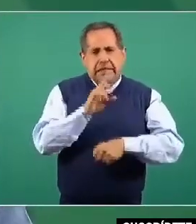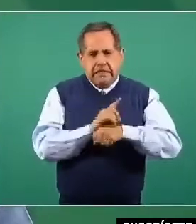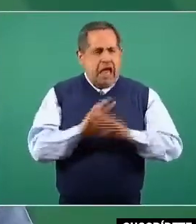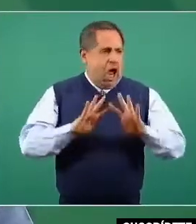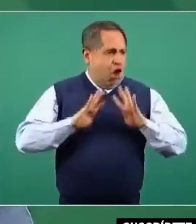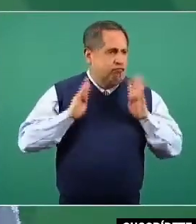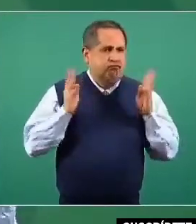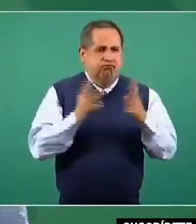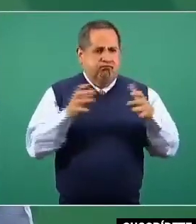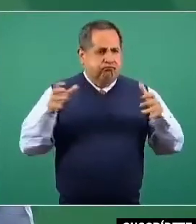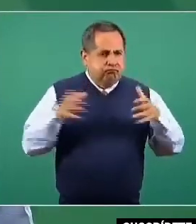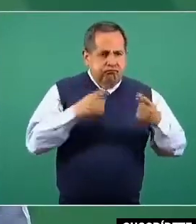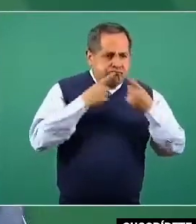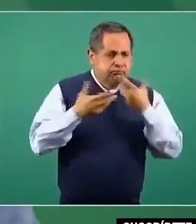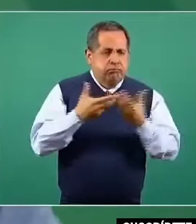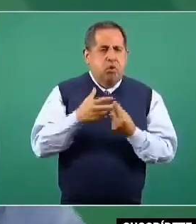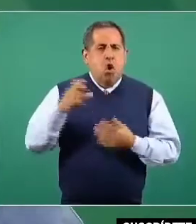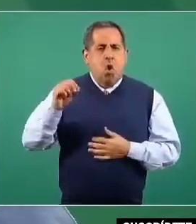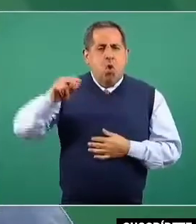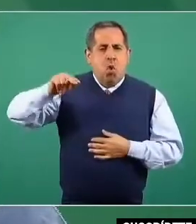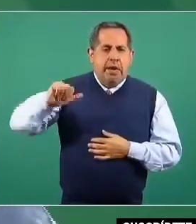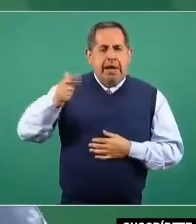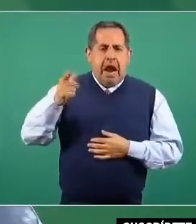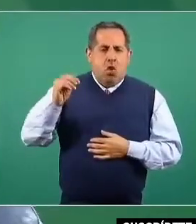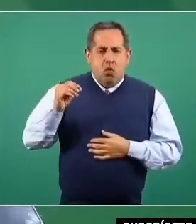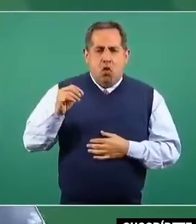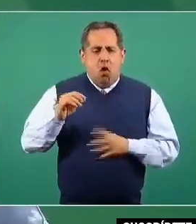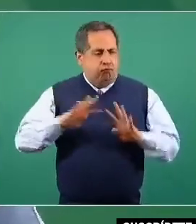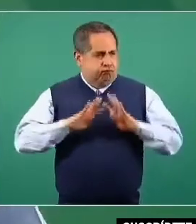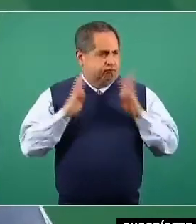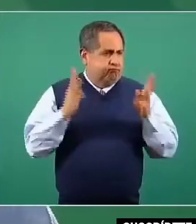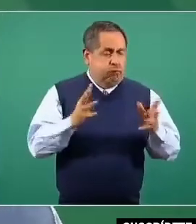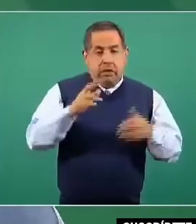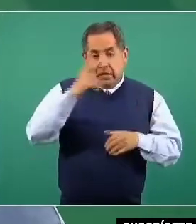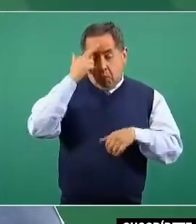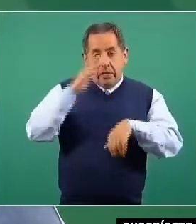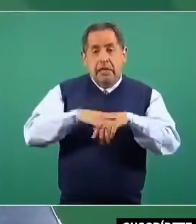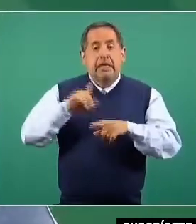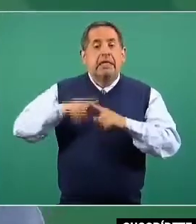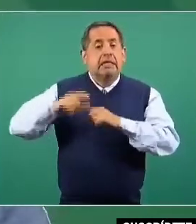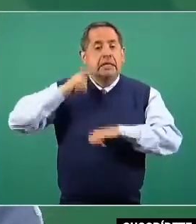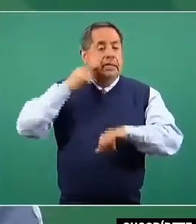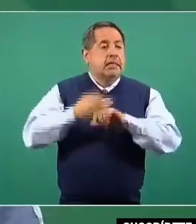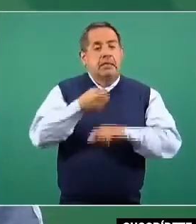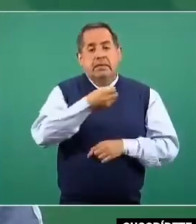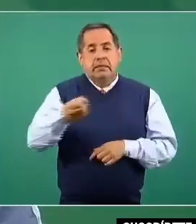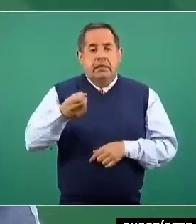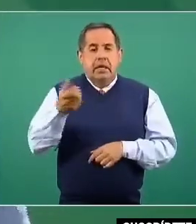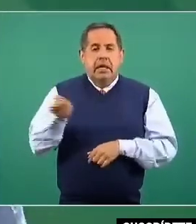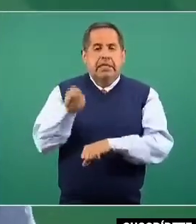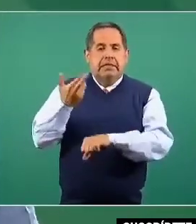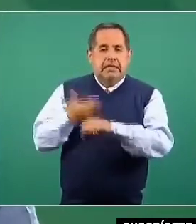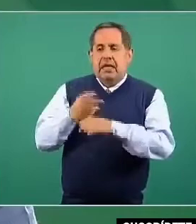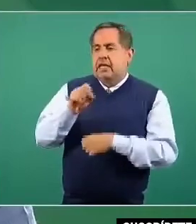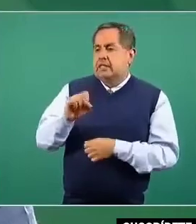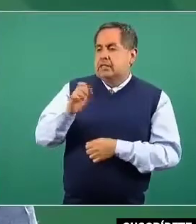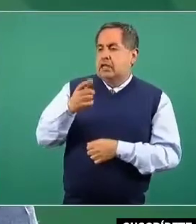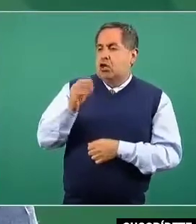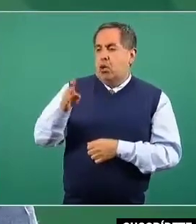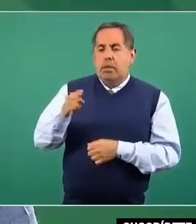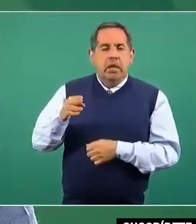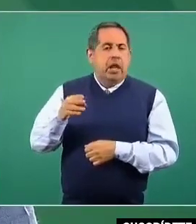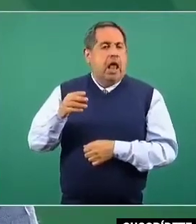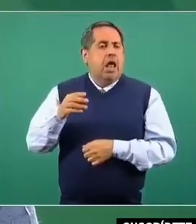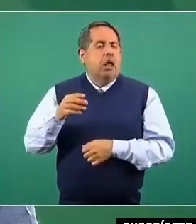con la Conferencia Nacional de Gobernadores. Y la reunión, recuerden, la organiza la secretaria de Gobernación, la doctora Sánchez